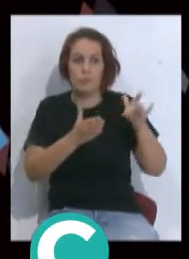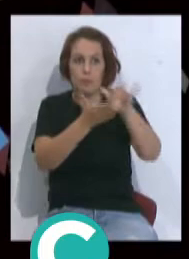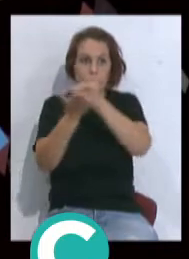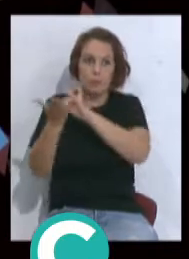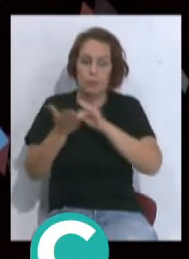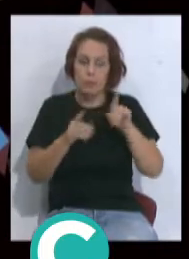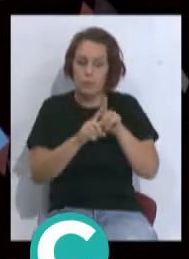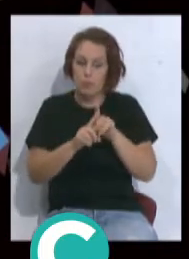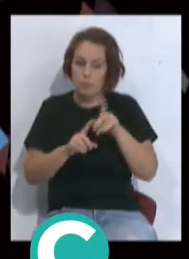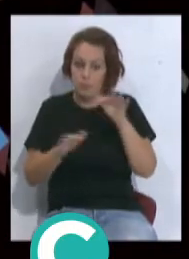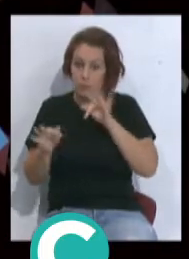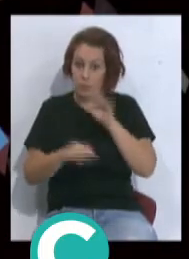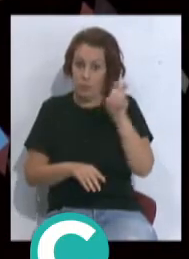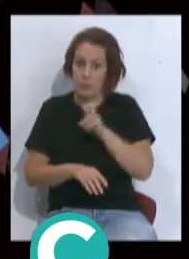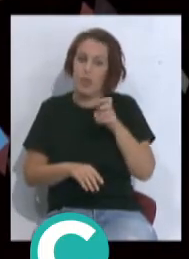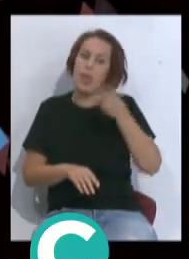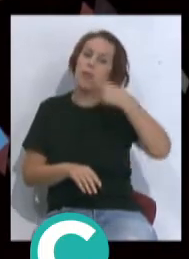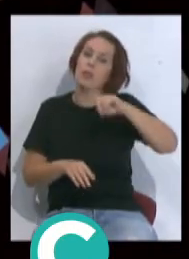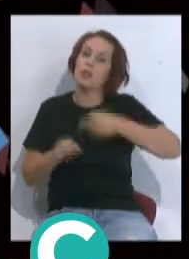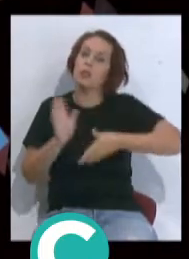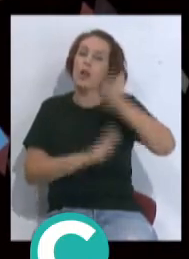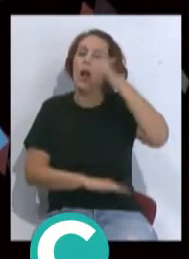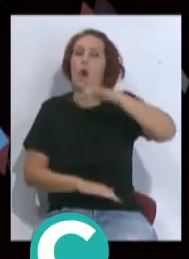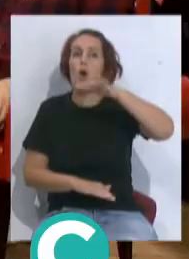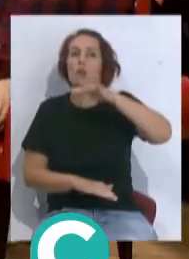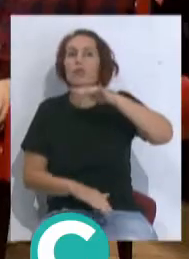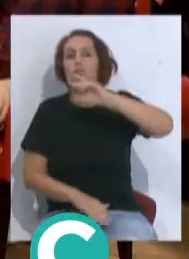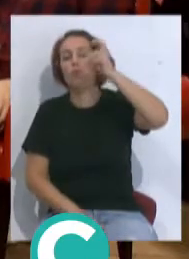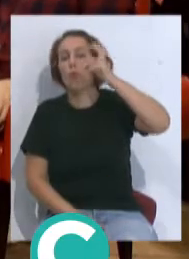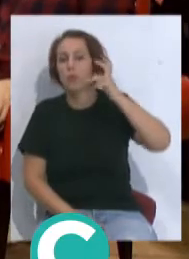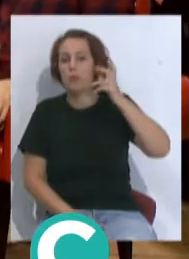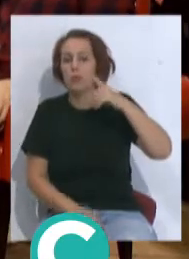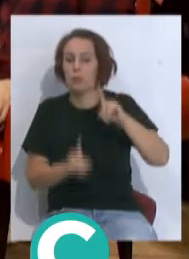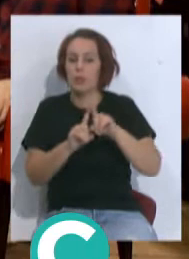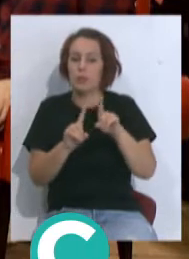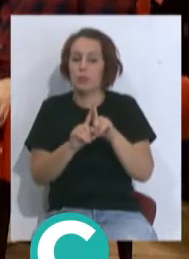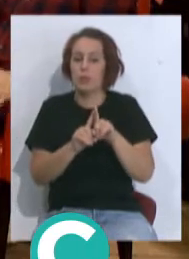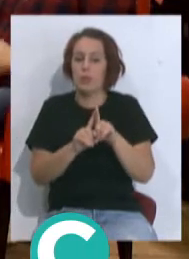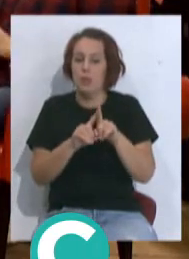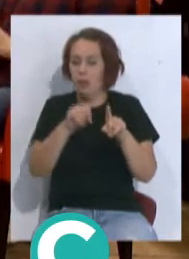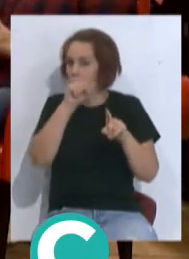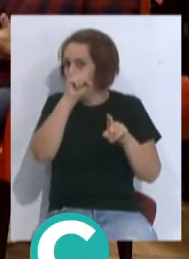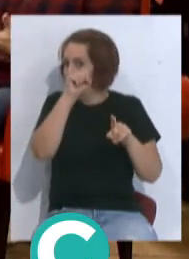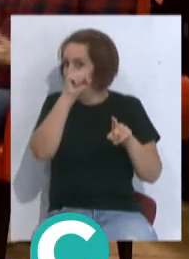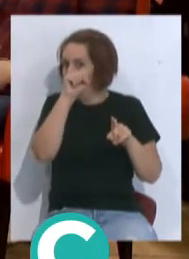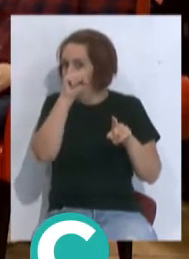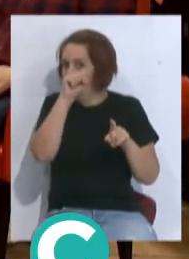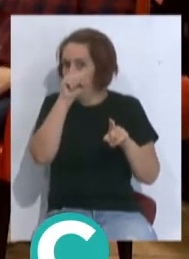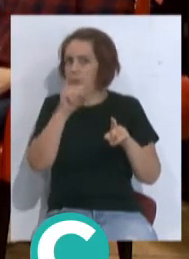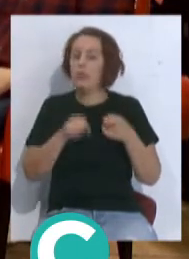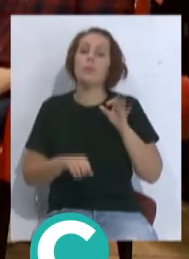que viene aquí una obra de teatro, pues que vayan ellos a otro sitio. Y es verdad que claro, que creo que se abre un melón. Es verdad que creo